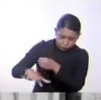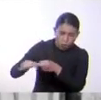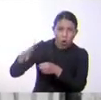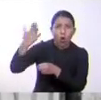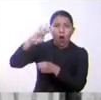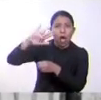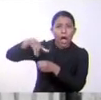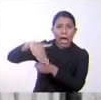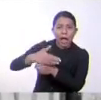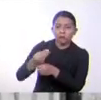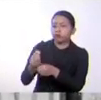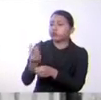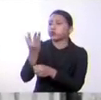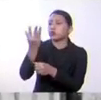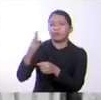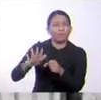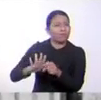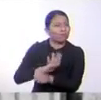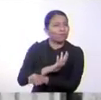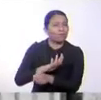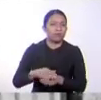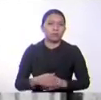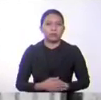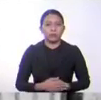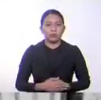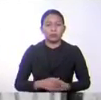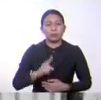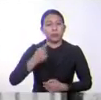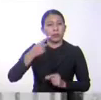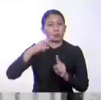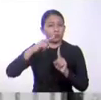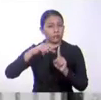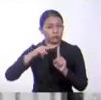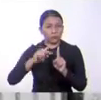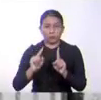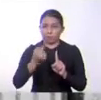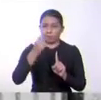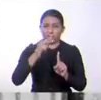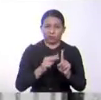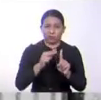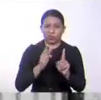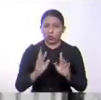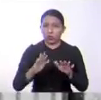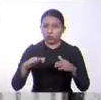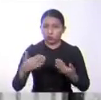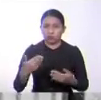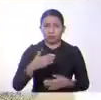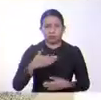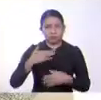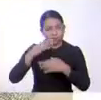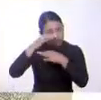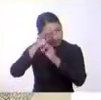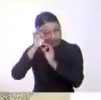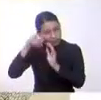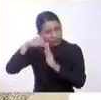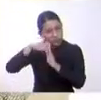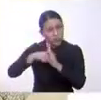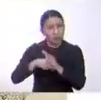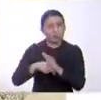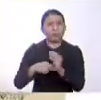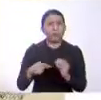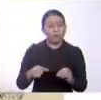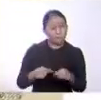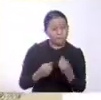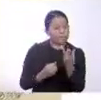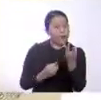flores. Incluso efectuó la primera descripción registrada sobre la estructura microscópica del polen. No